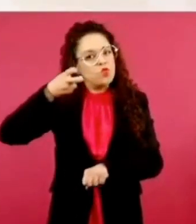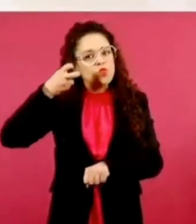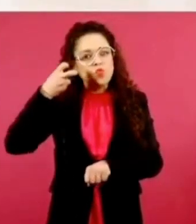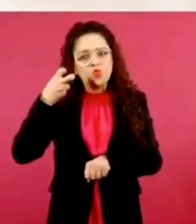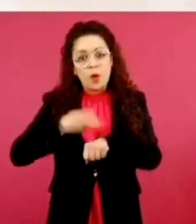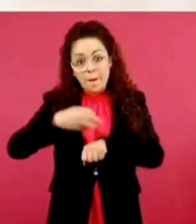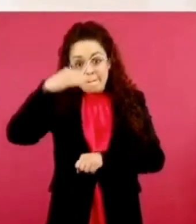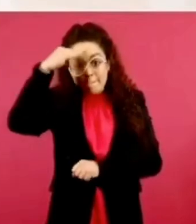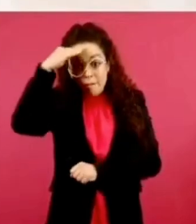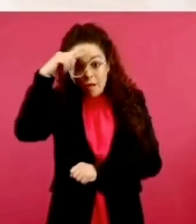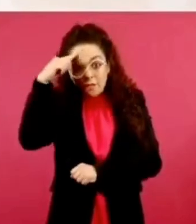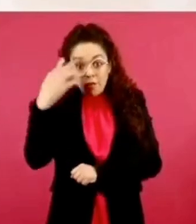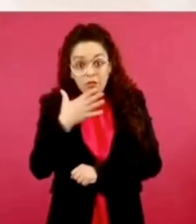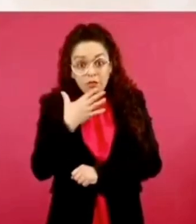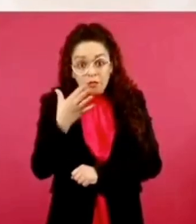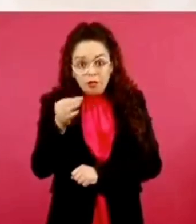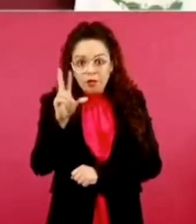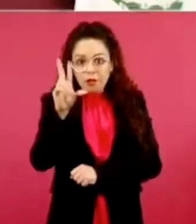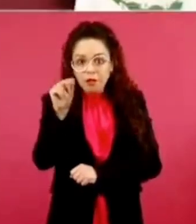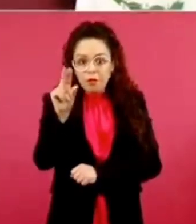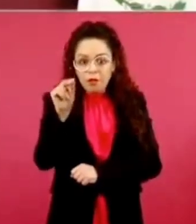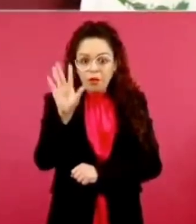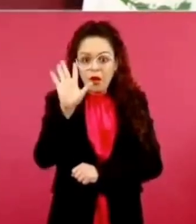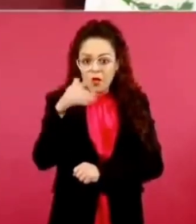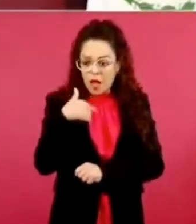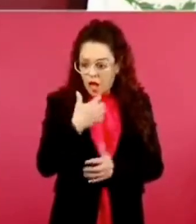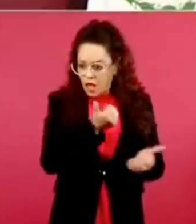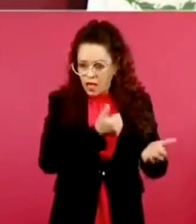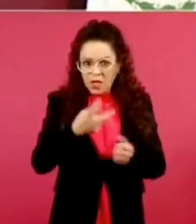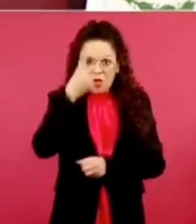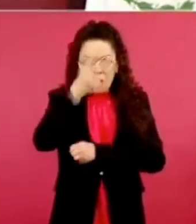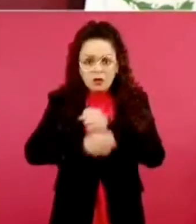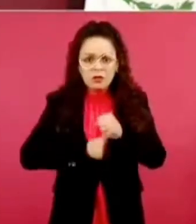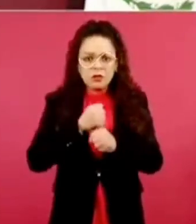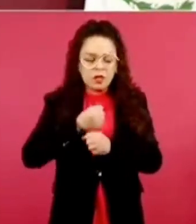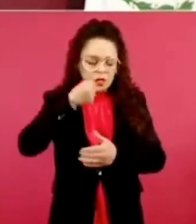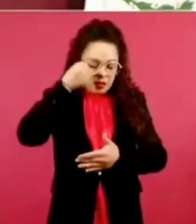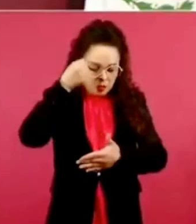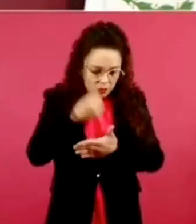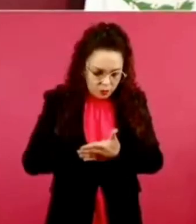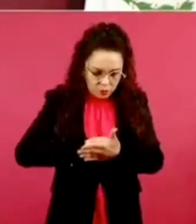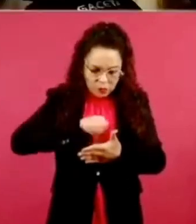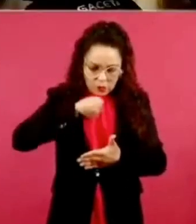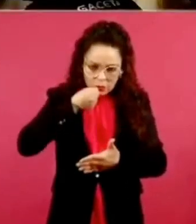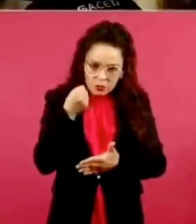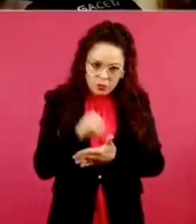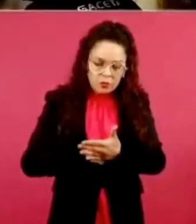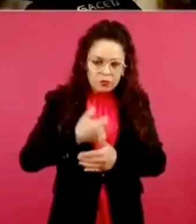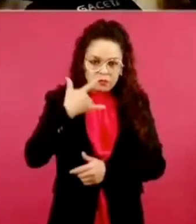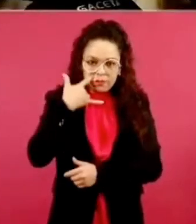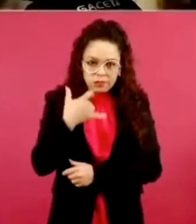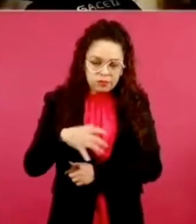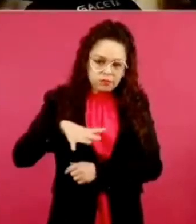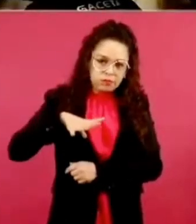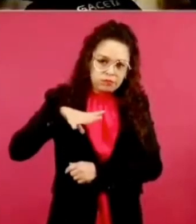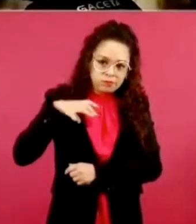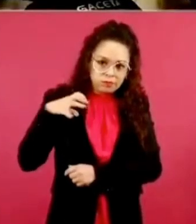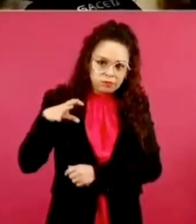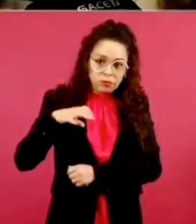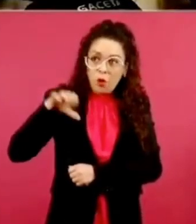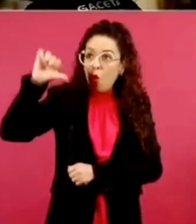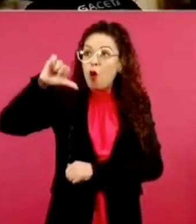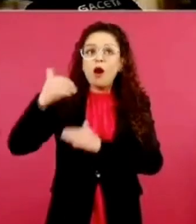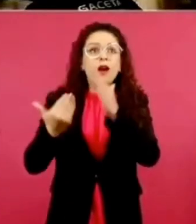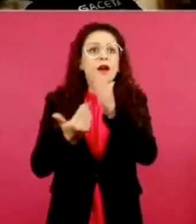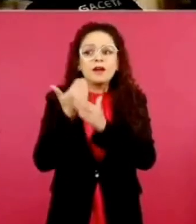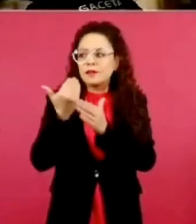Más de 2 años. Ahora en la mañana me acaba de decir todavía Rosa Isela